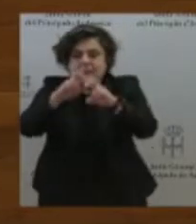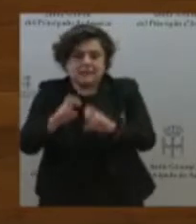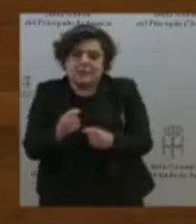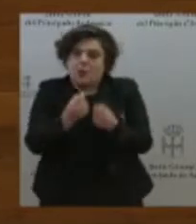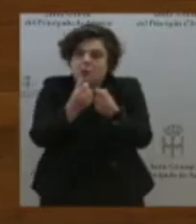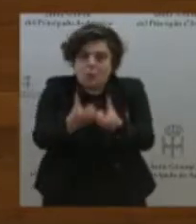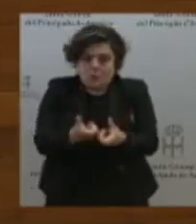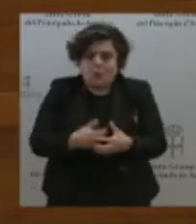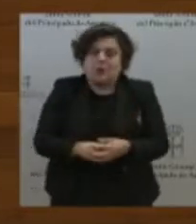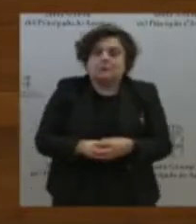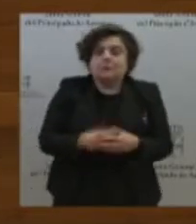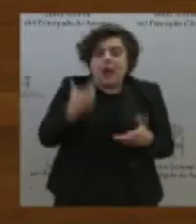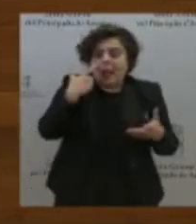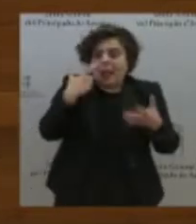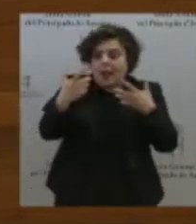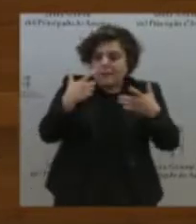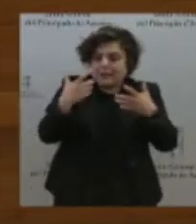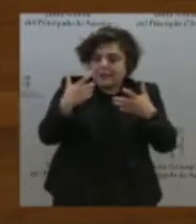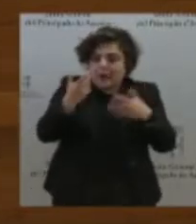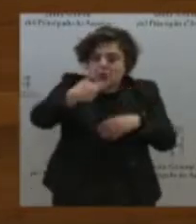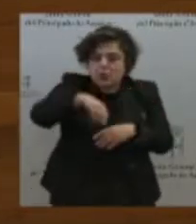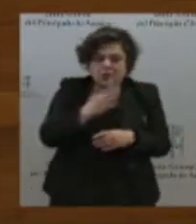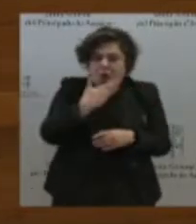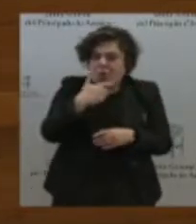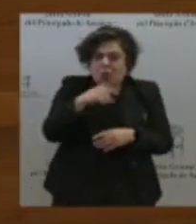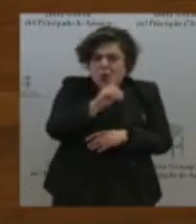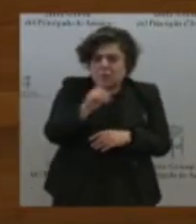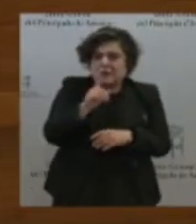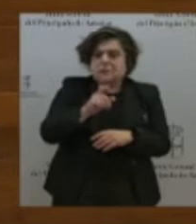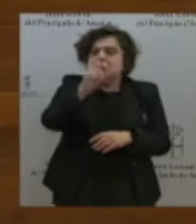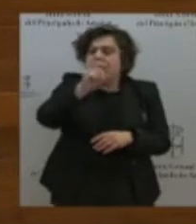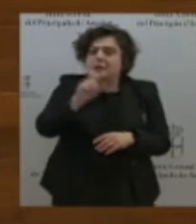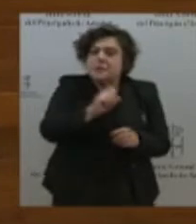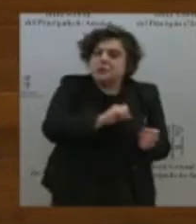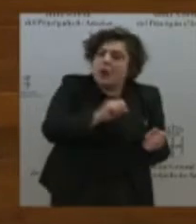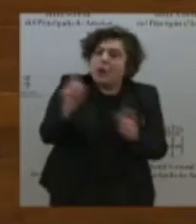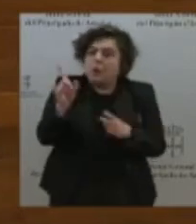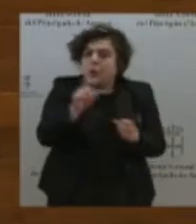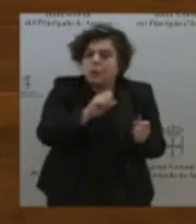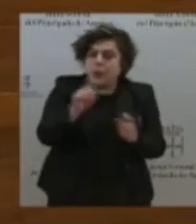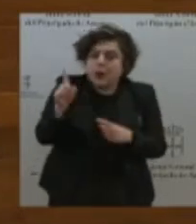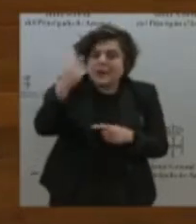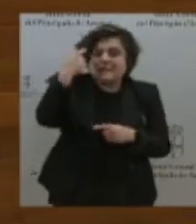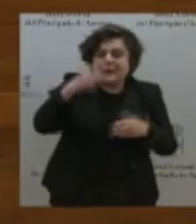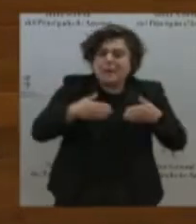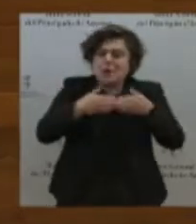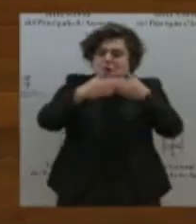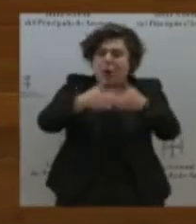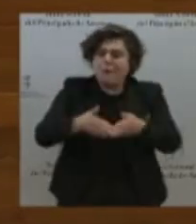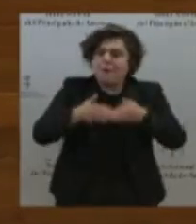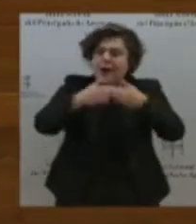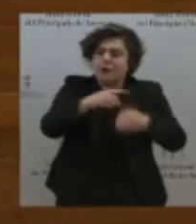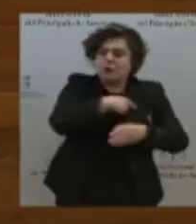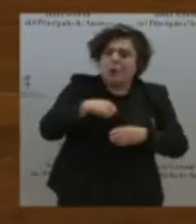nuestra ignorancia sobre las personas refugiadas. Sabemos el nombre de los barcos que salieron de Ribesella, Sisión y Avilés,